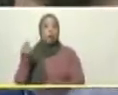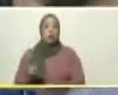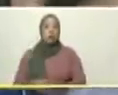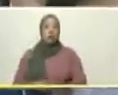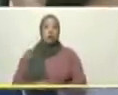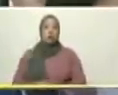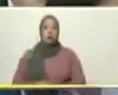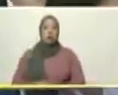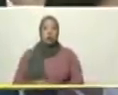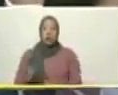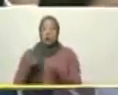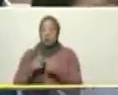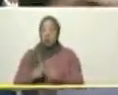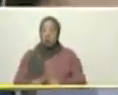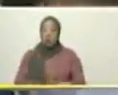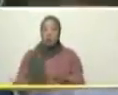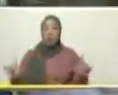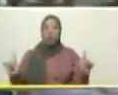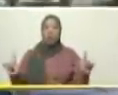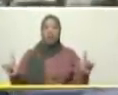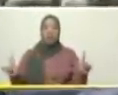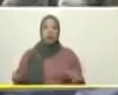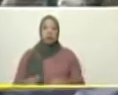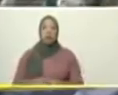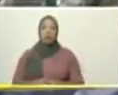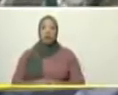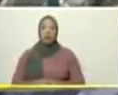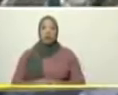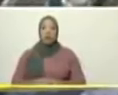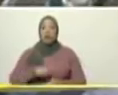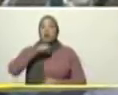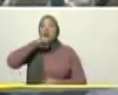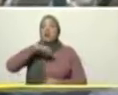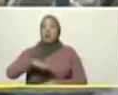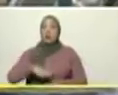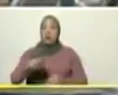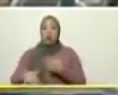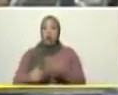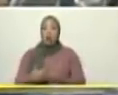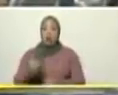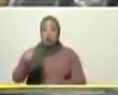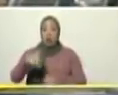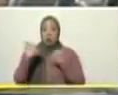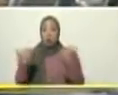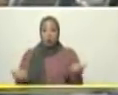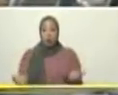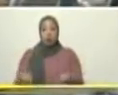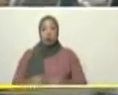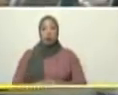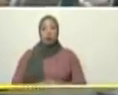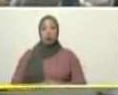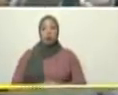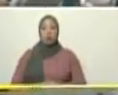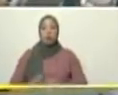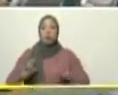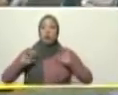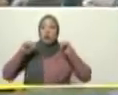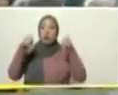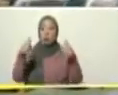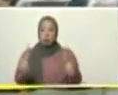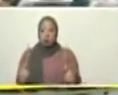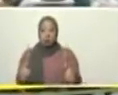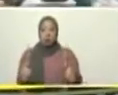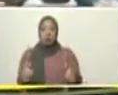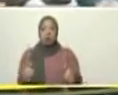fuerza inédita, que hizo historia hasta nuestros días, con el surgimiento